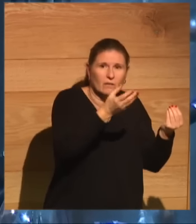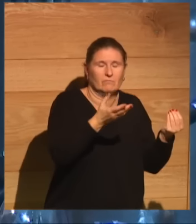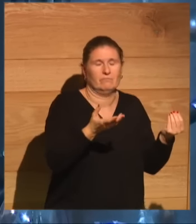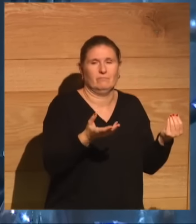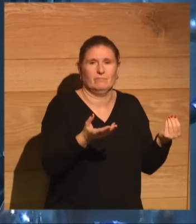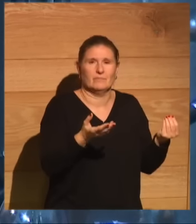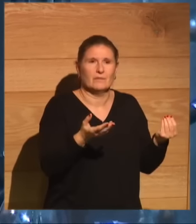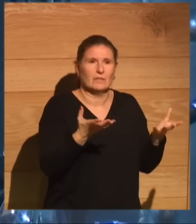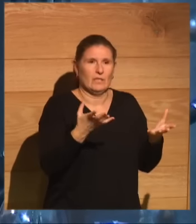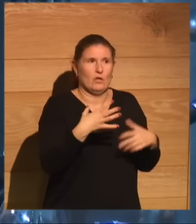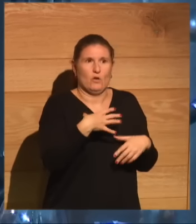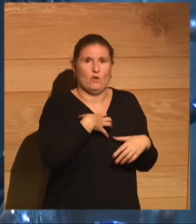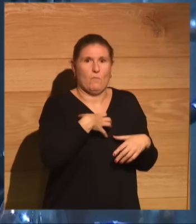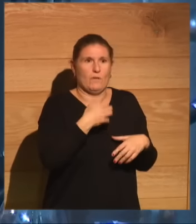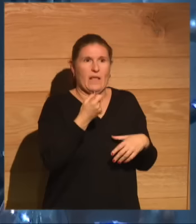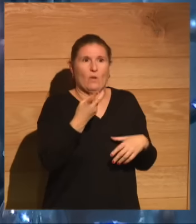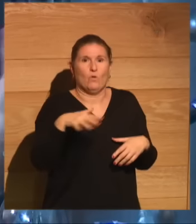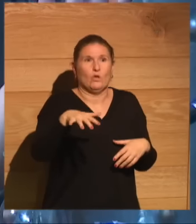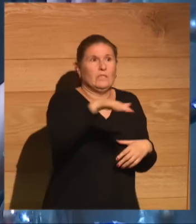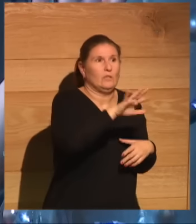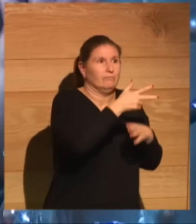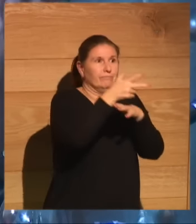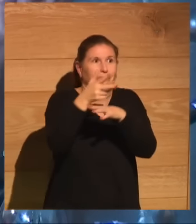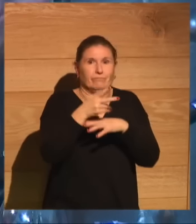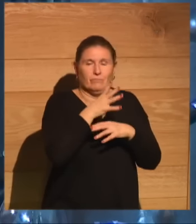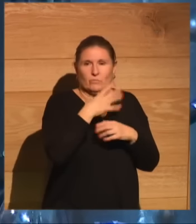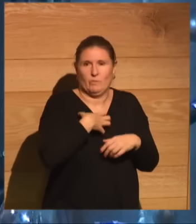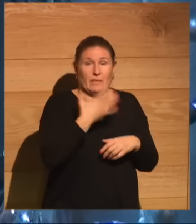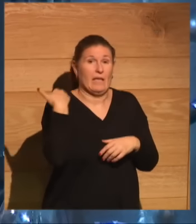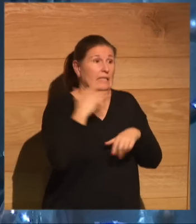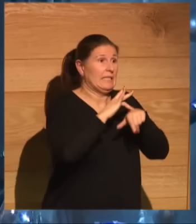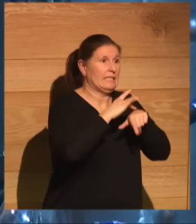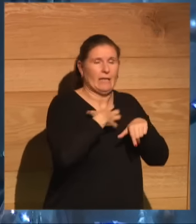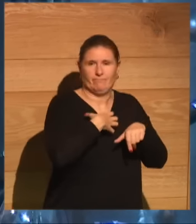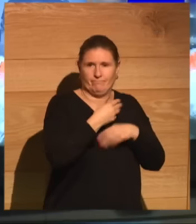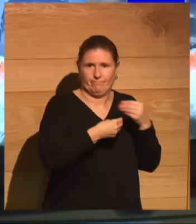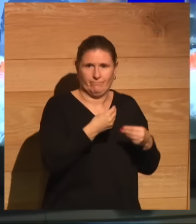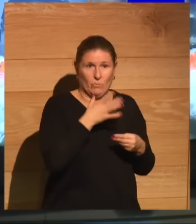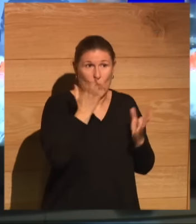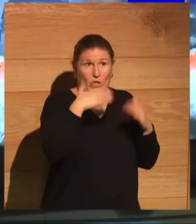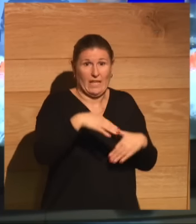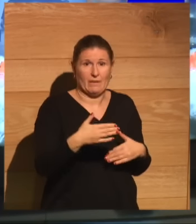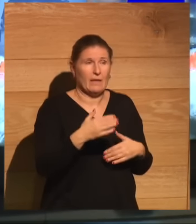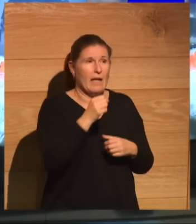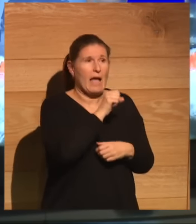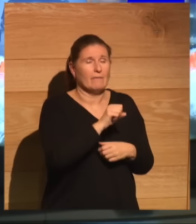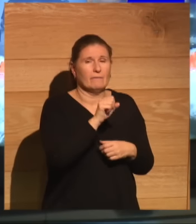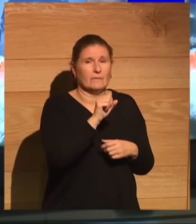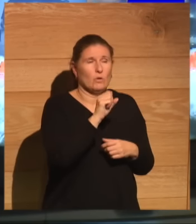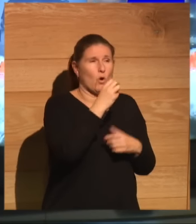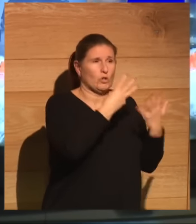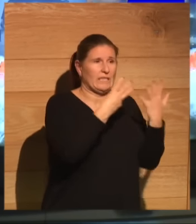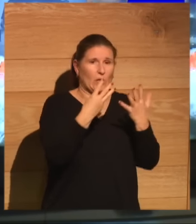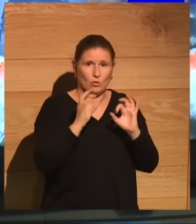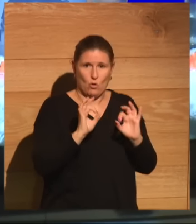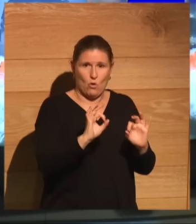podía llegar a determinados lugares, y además la animación digital ni siquiera existía por aquel entonces. A los del 80 y tantos. 88. 88. Claro, es